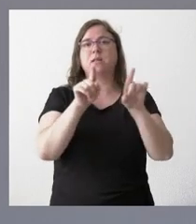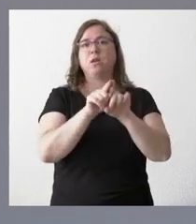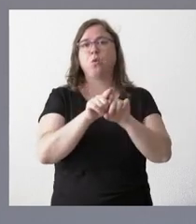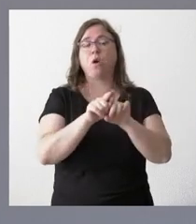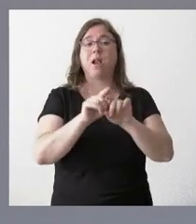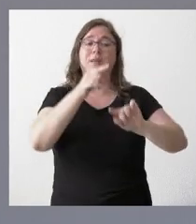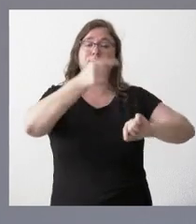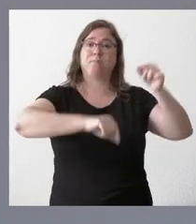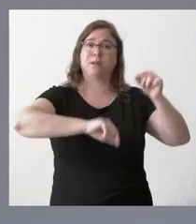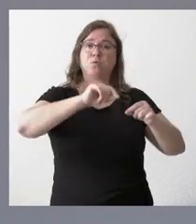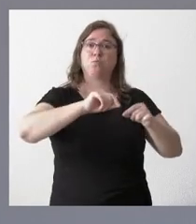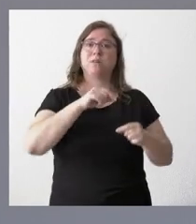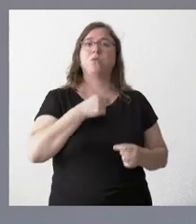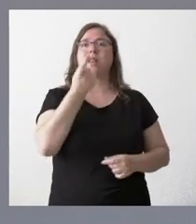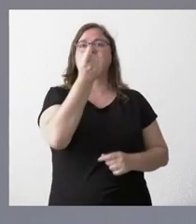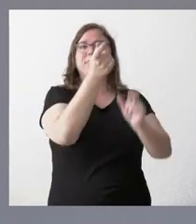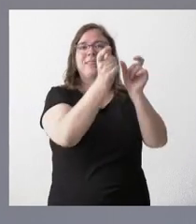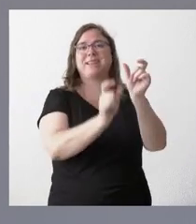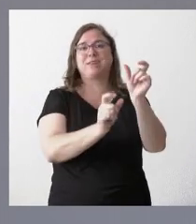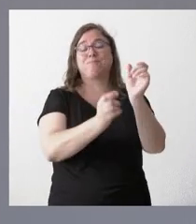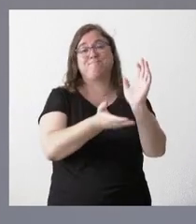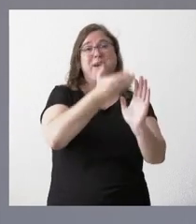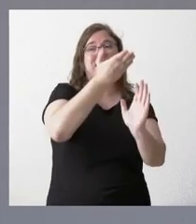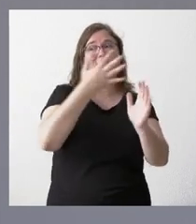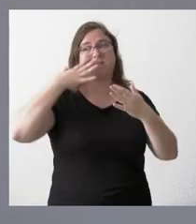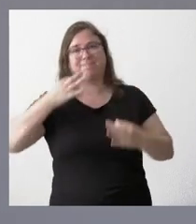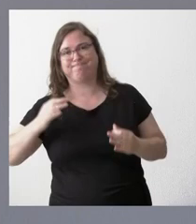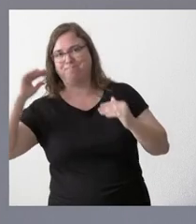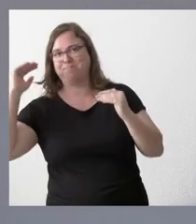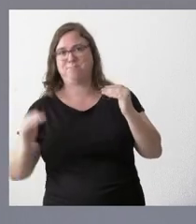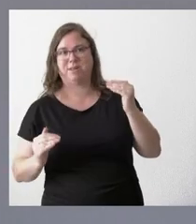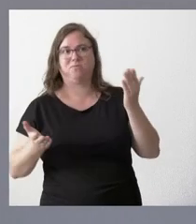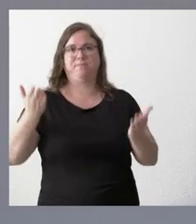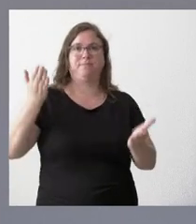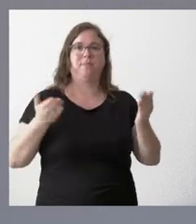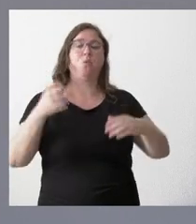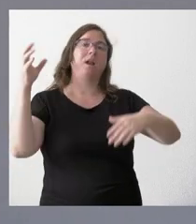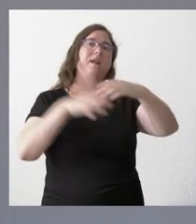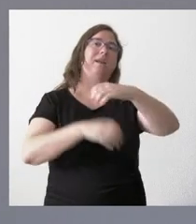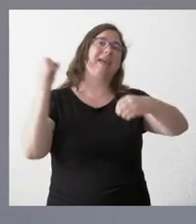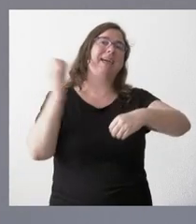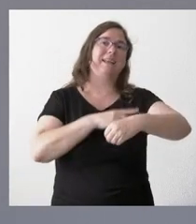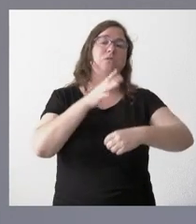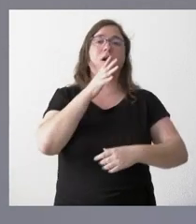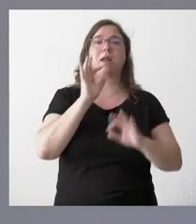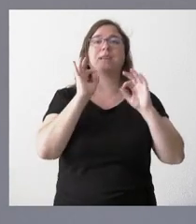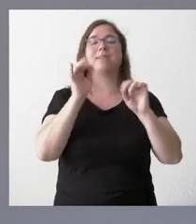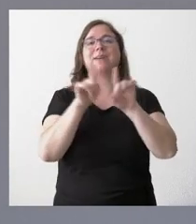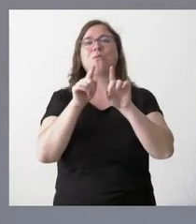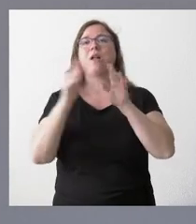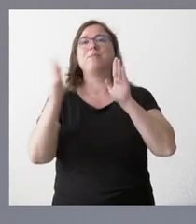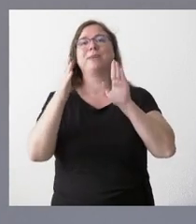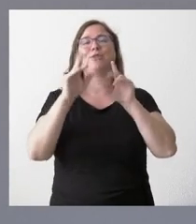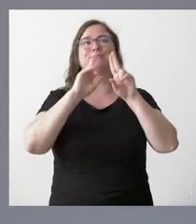carga, pues las cantidades exceden a las posibilidades financieras que tenemos en términos de ingresos y comenzamos ahora pues un periodo de